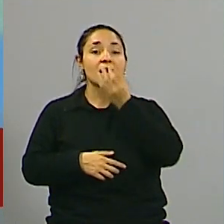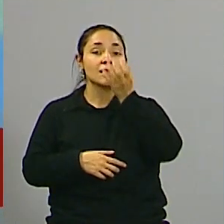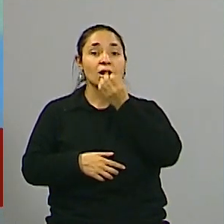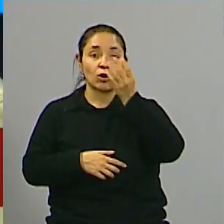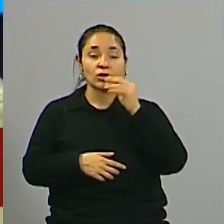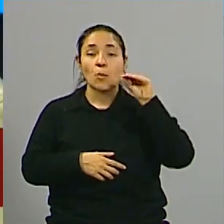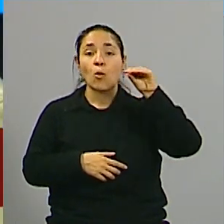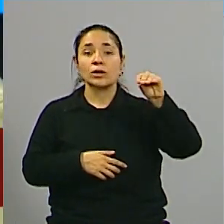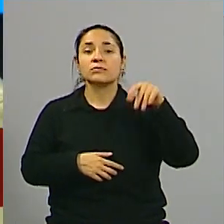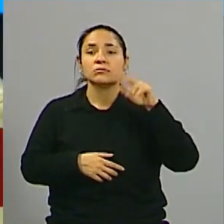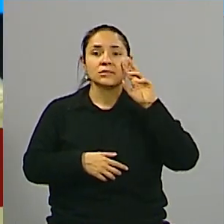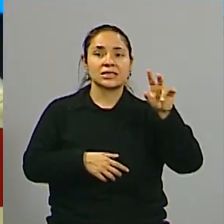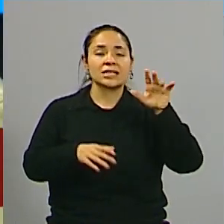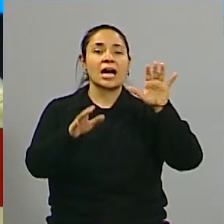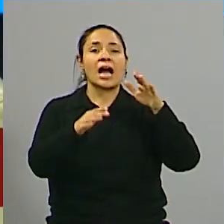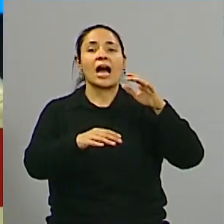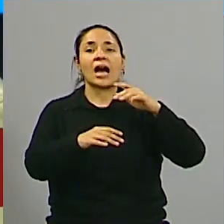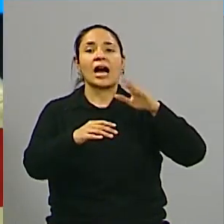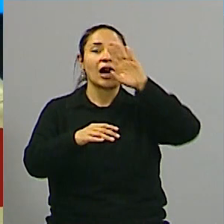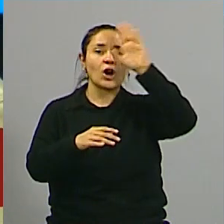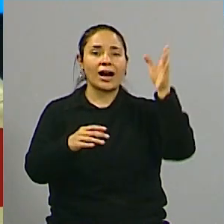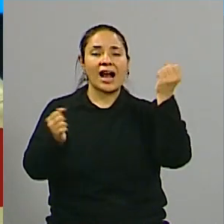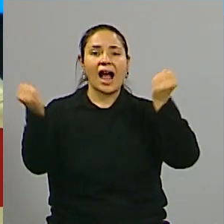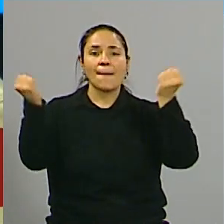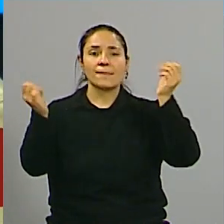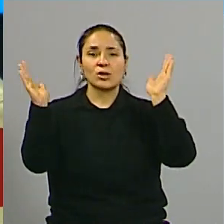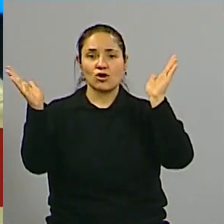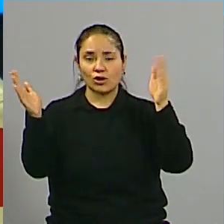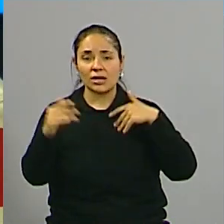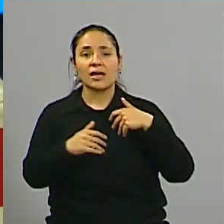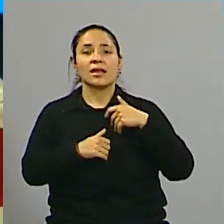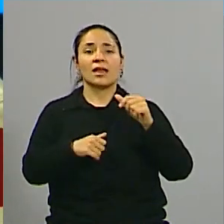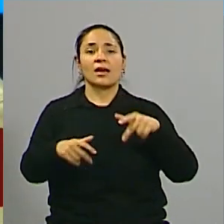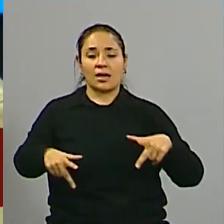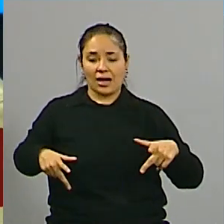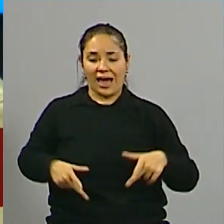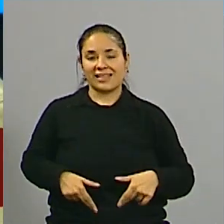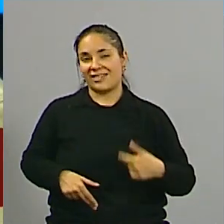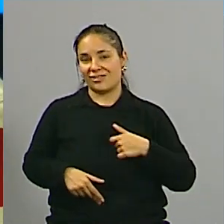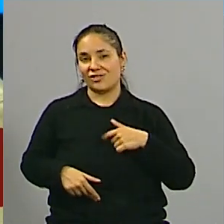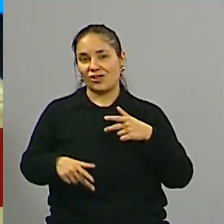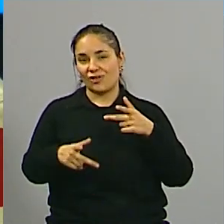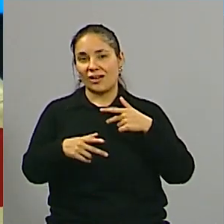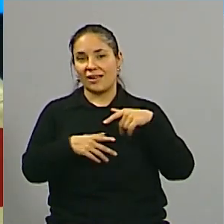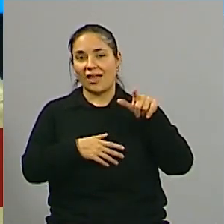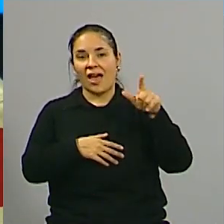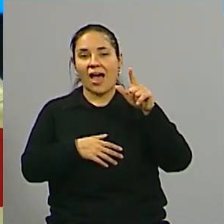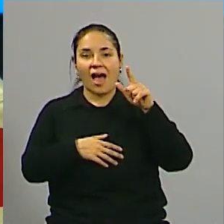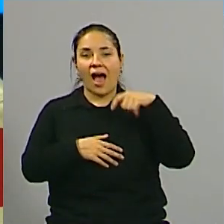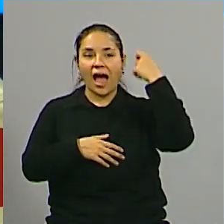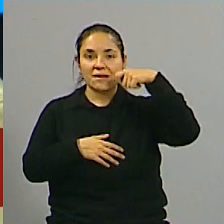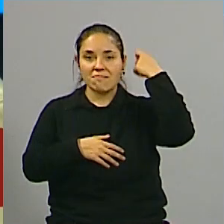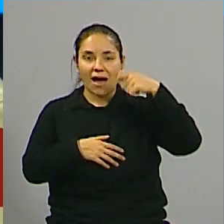de un camión que decía Ministerio del Interior y es un camión de castración y vacunación de animales. En el departamento de Las Heras